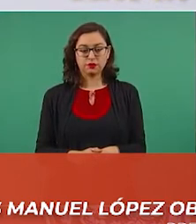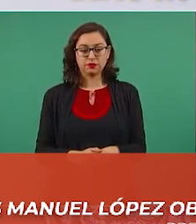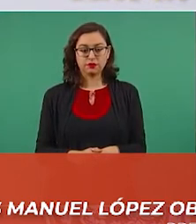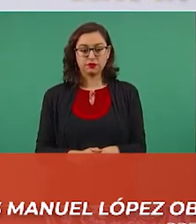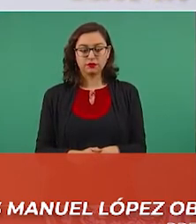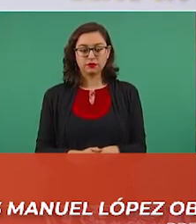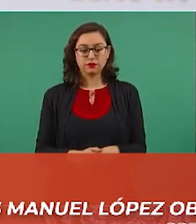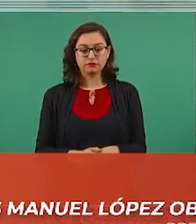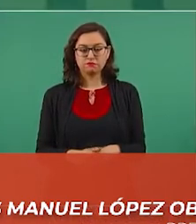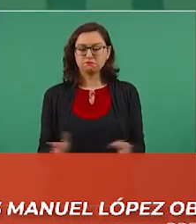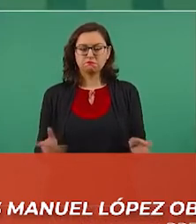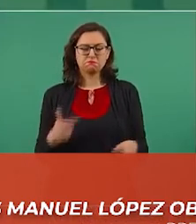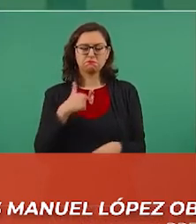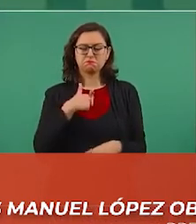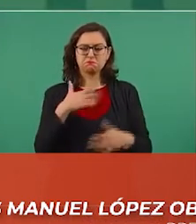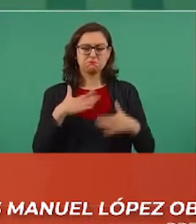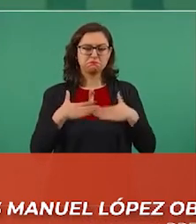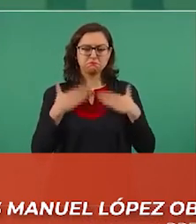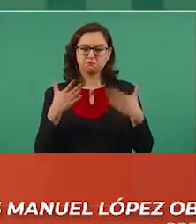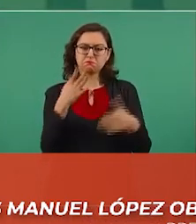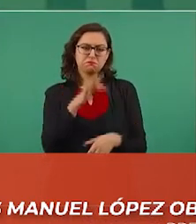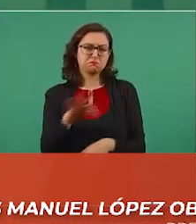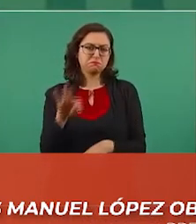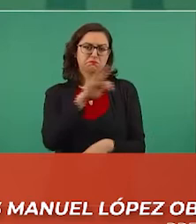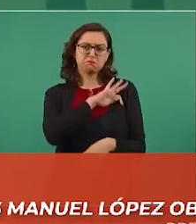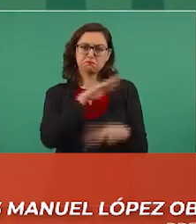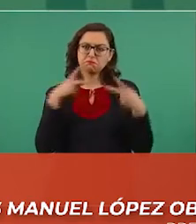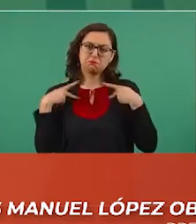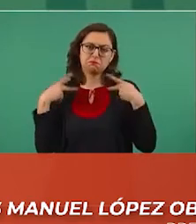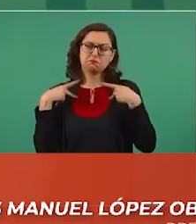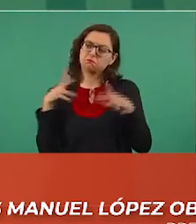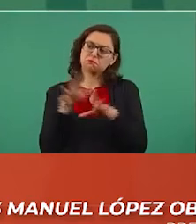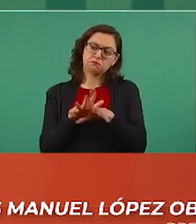mucha fe en el pueblo.